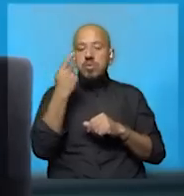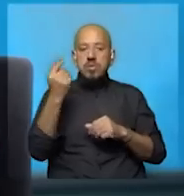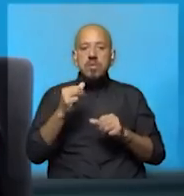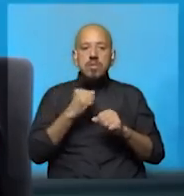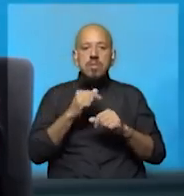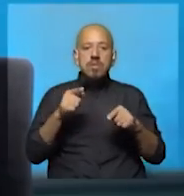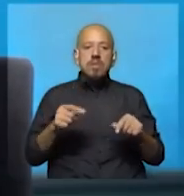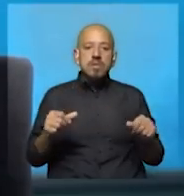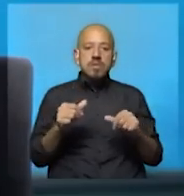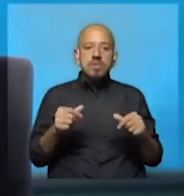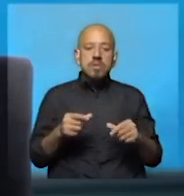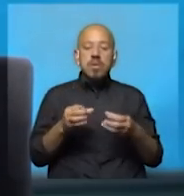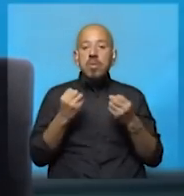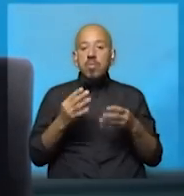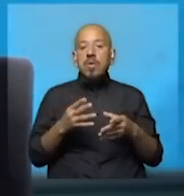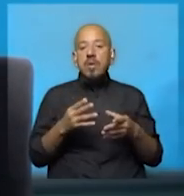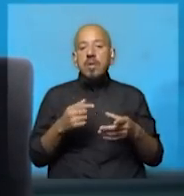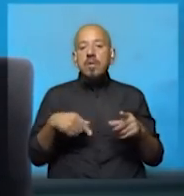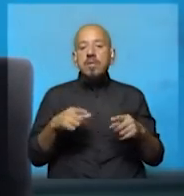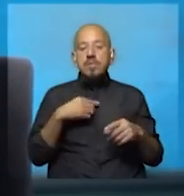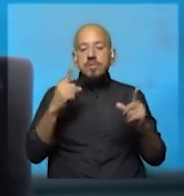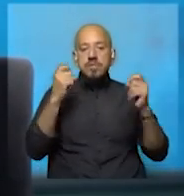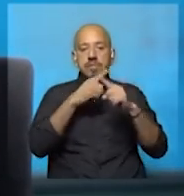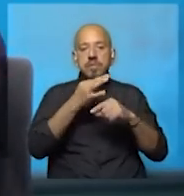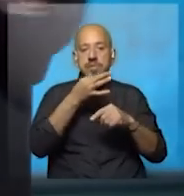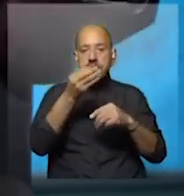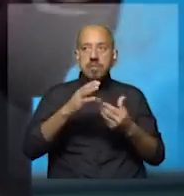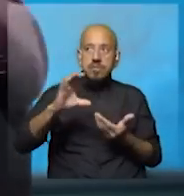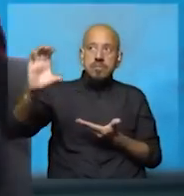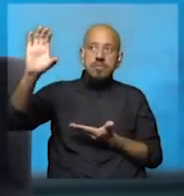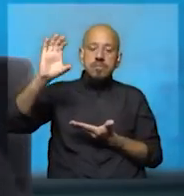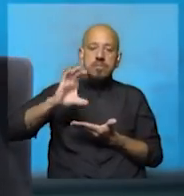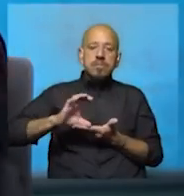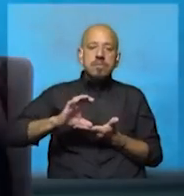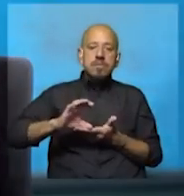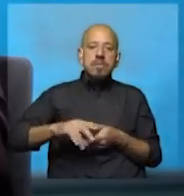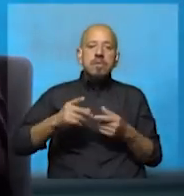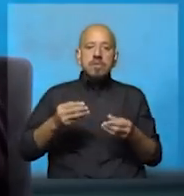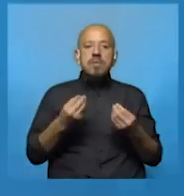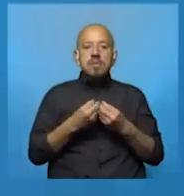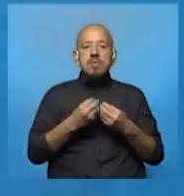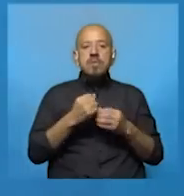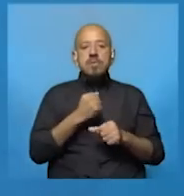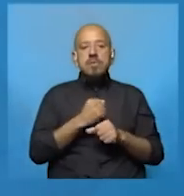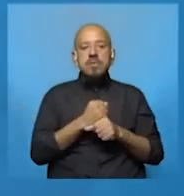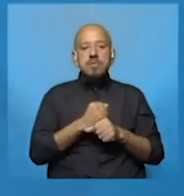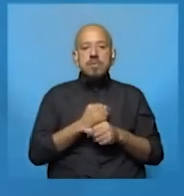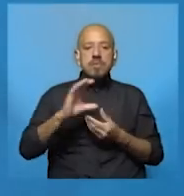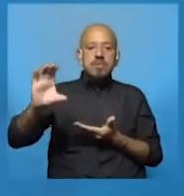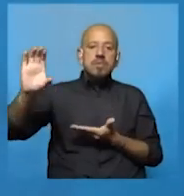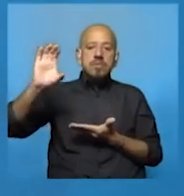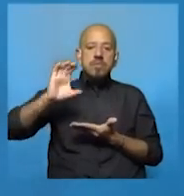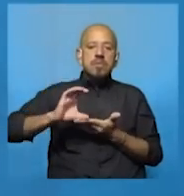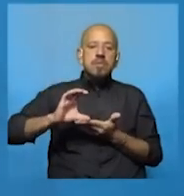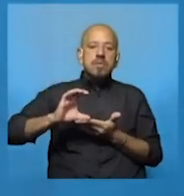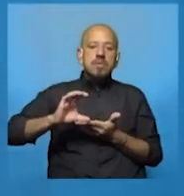todo este fenómeno no porque tomando eso que decís es difícil decirle que no una inversión que sabes que te asegura miles de puestos de trabajo y las inversiones huyen cuando